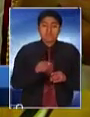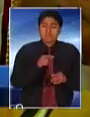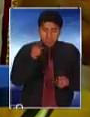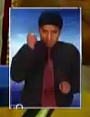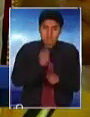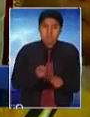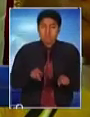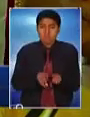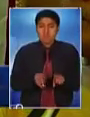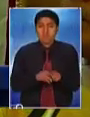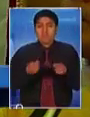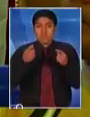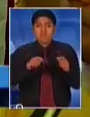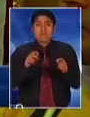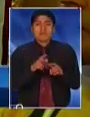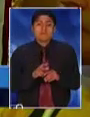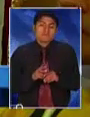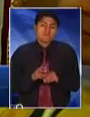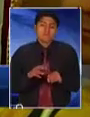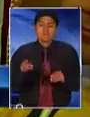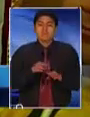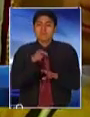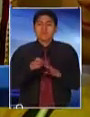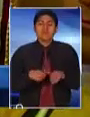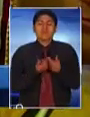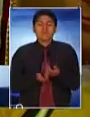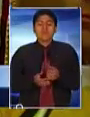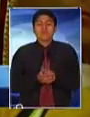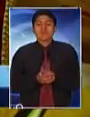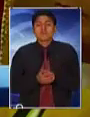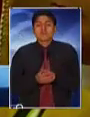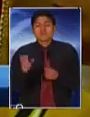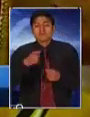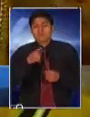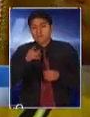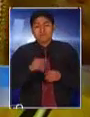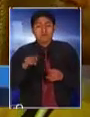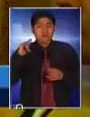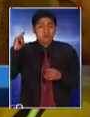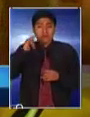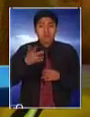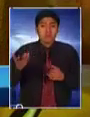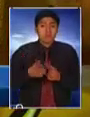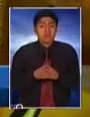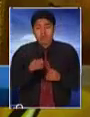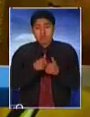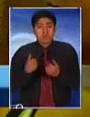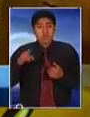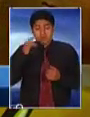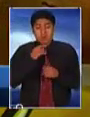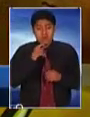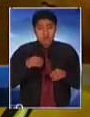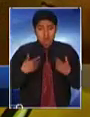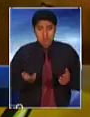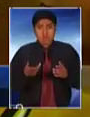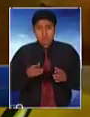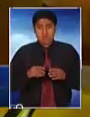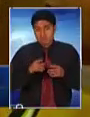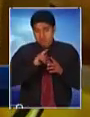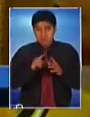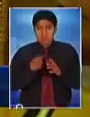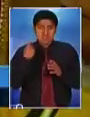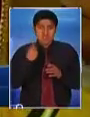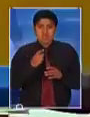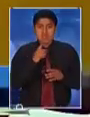Se ha planteado además el tratar proyectos como el del aeropuerto o el túnel de Aravelón, que está en